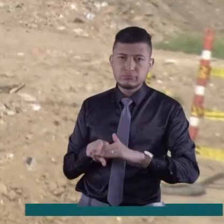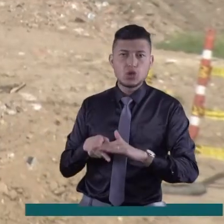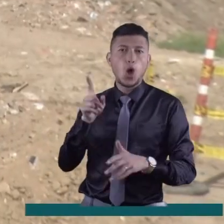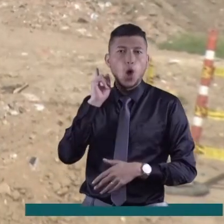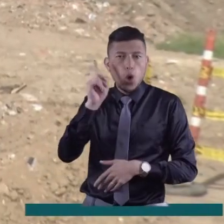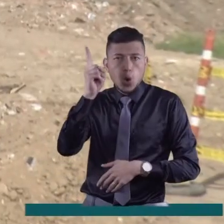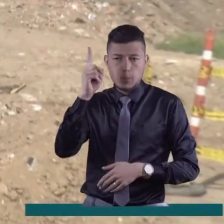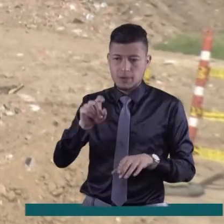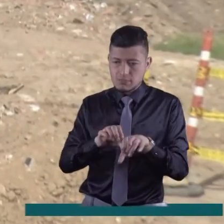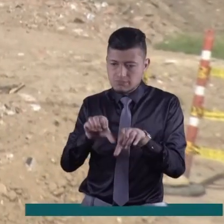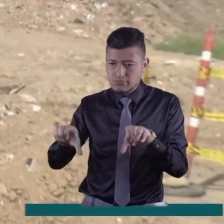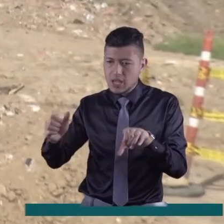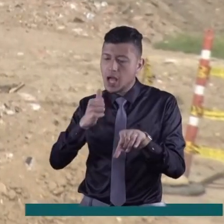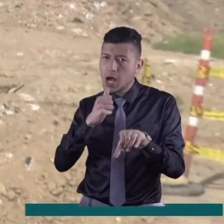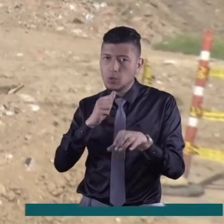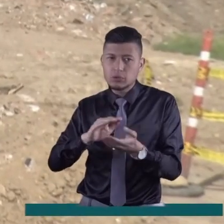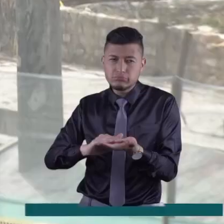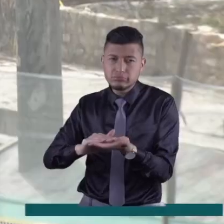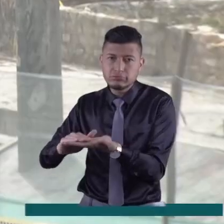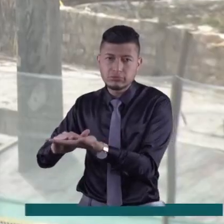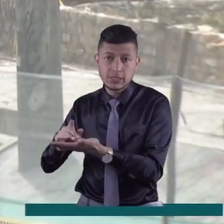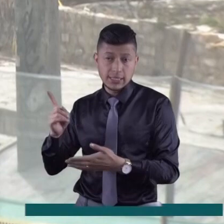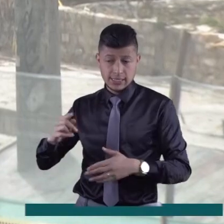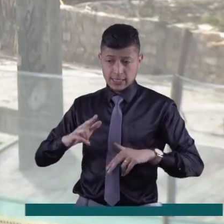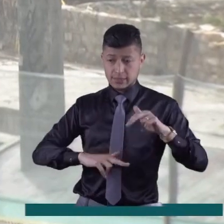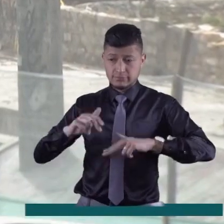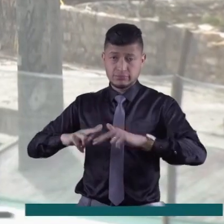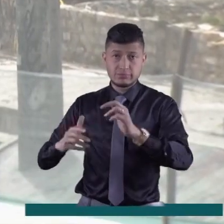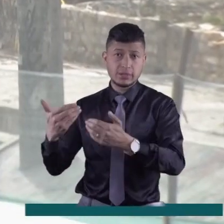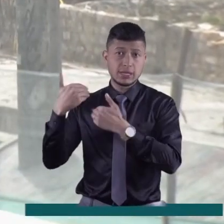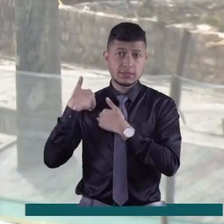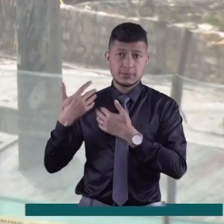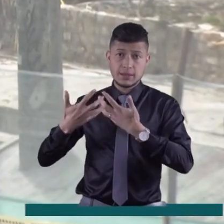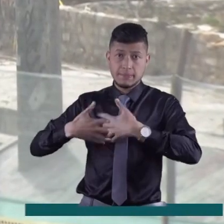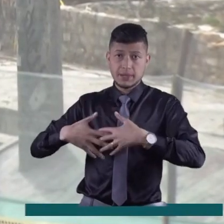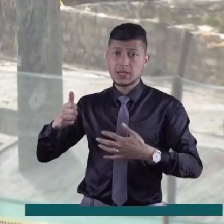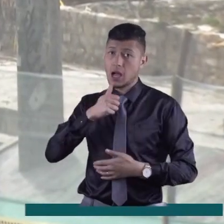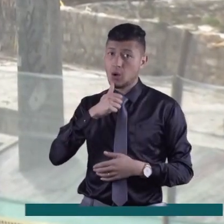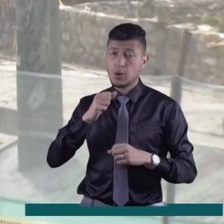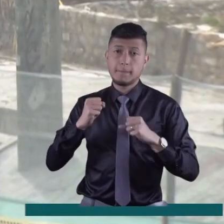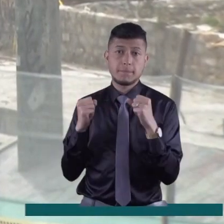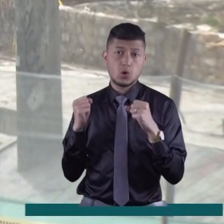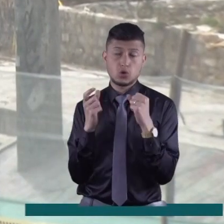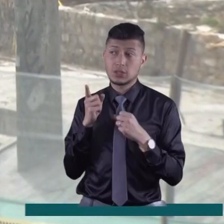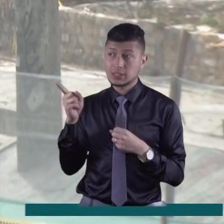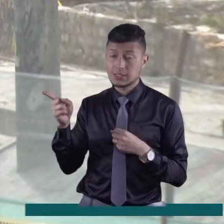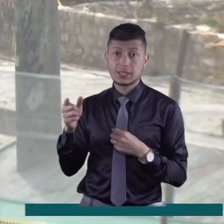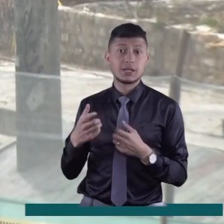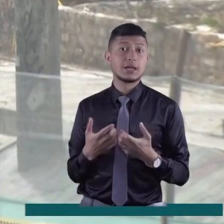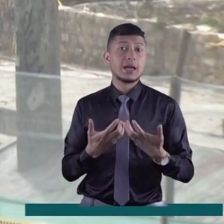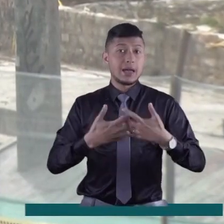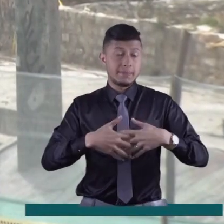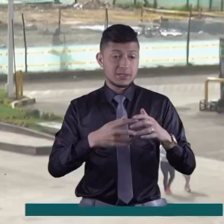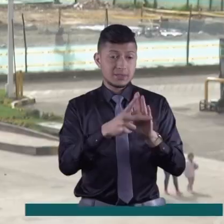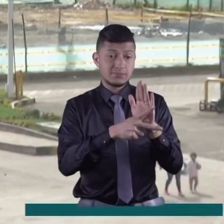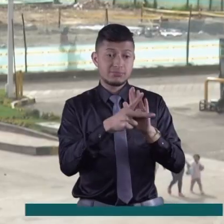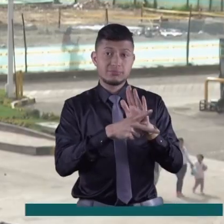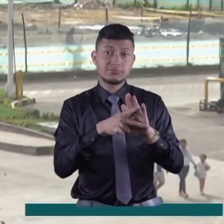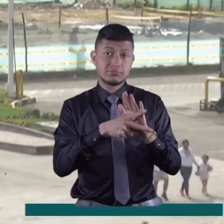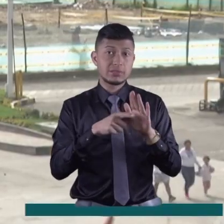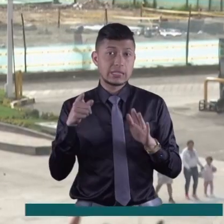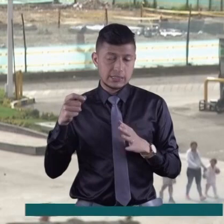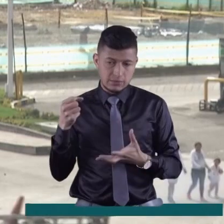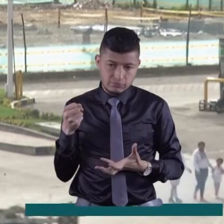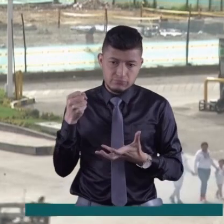aguas. Esta obra, según la alcaldía, debía estar a cargo del acueducto de Bogotá, pero fue la empresa férrea regional la que